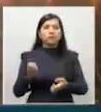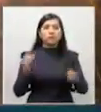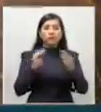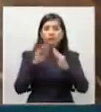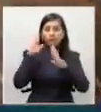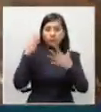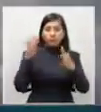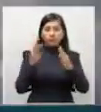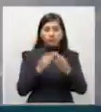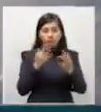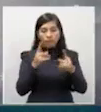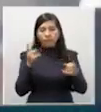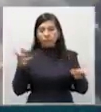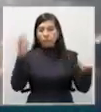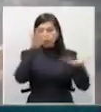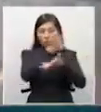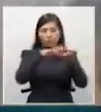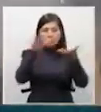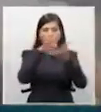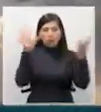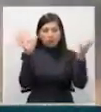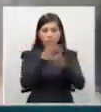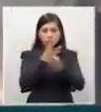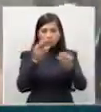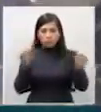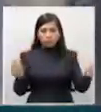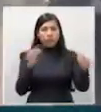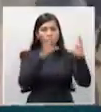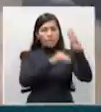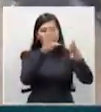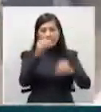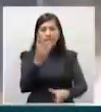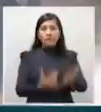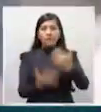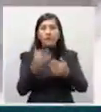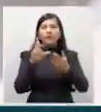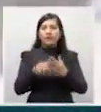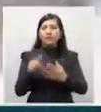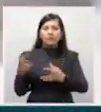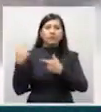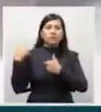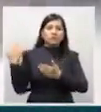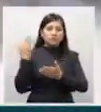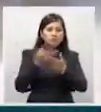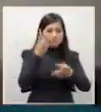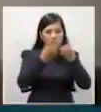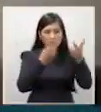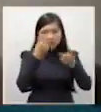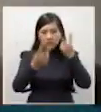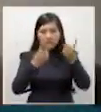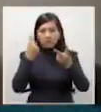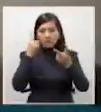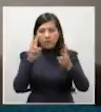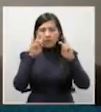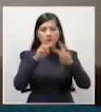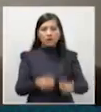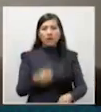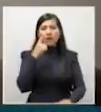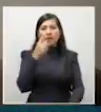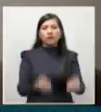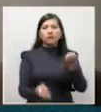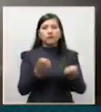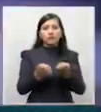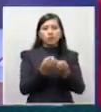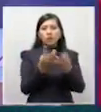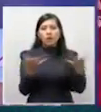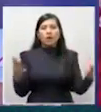la intensidad del humo y se logre mitigar los incendios, para que sus brigadas realicen la inspección en cada municipio para hacer la evaluación de viviendas